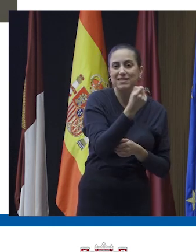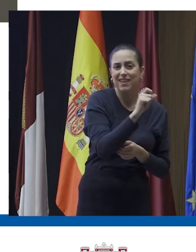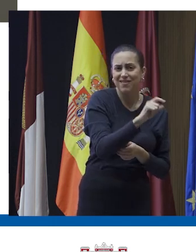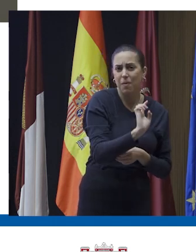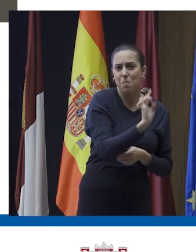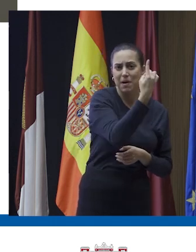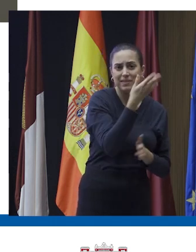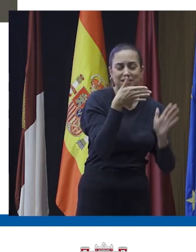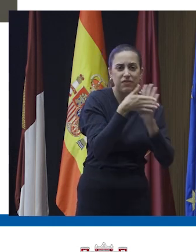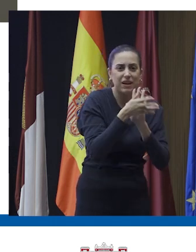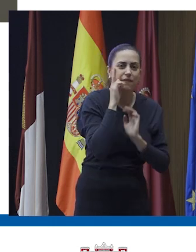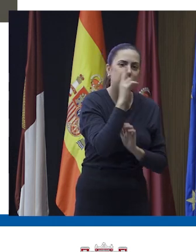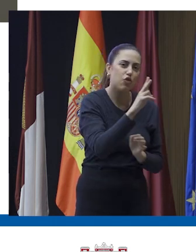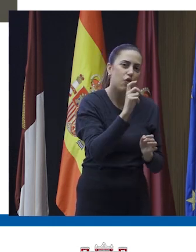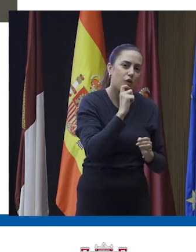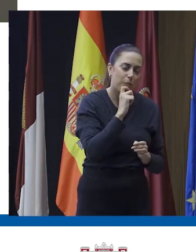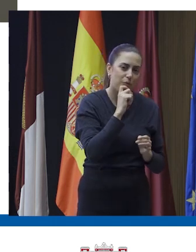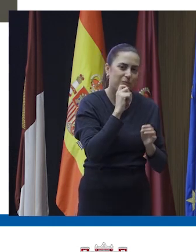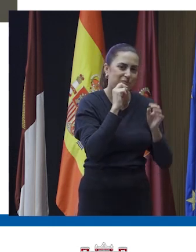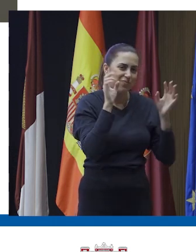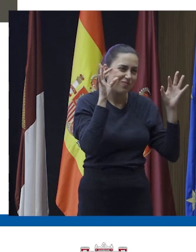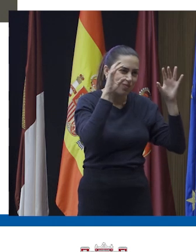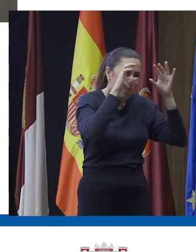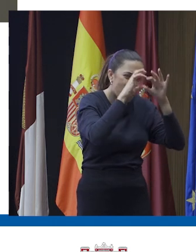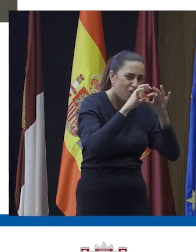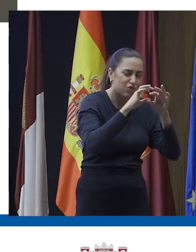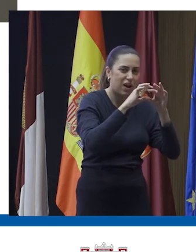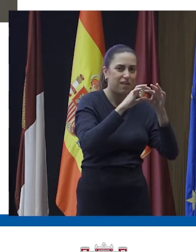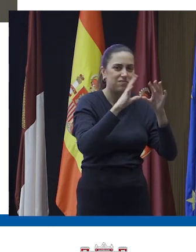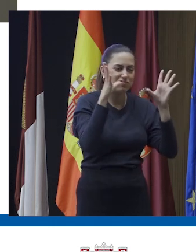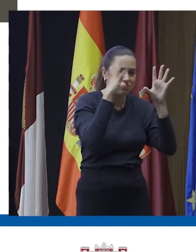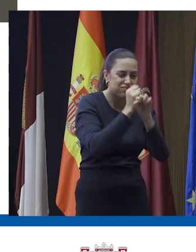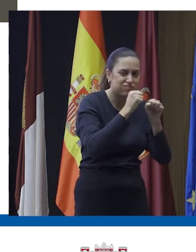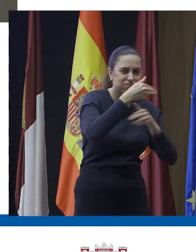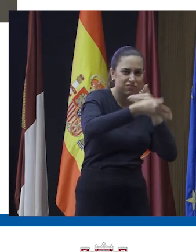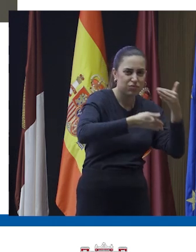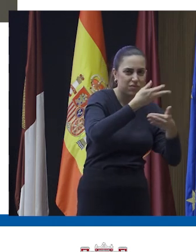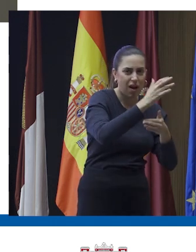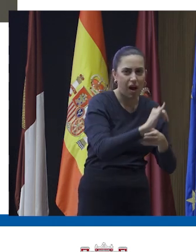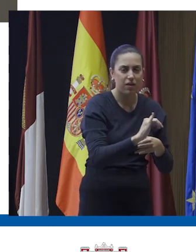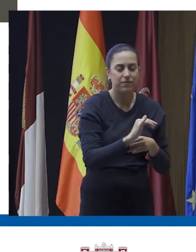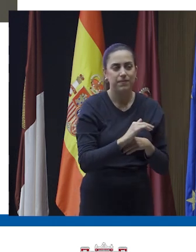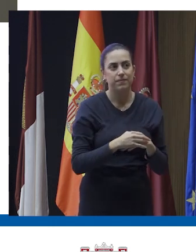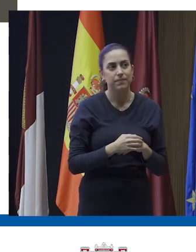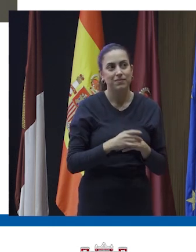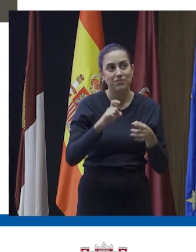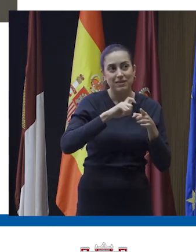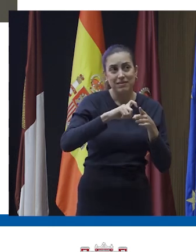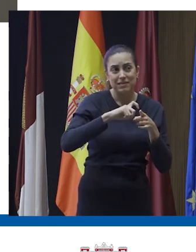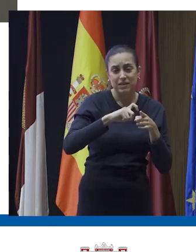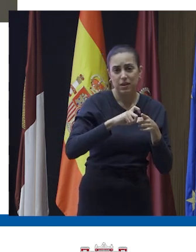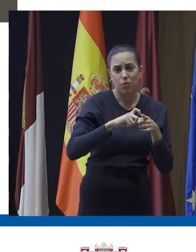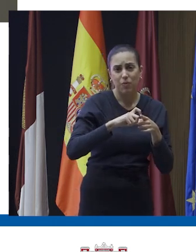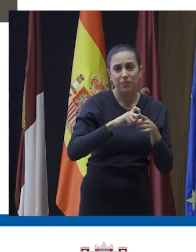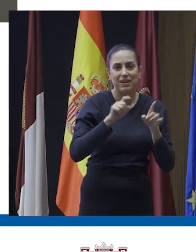produce esa visión borrosa, esa opacidad progresiva y lo que he comentado, este tipo de catarata cambia